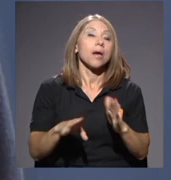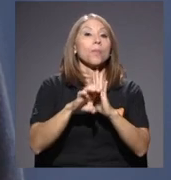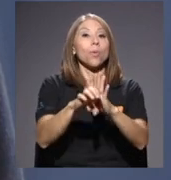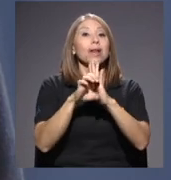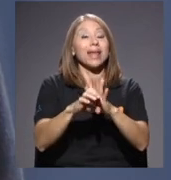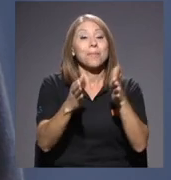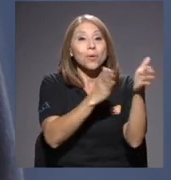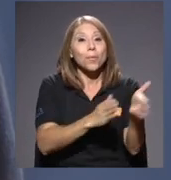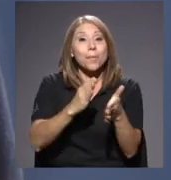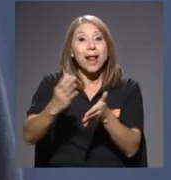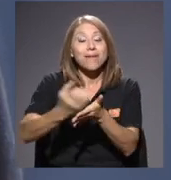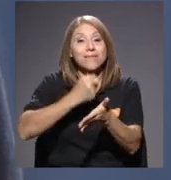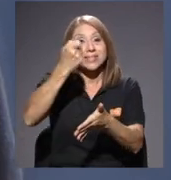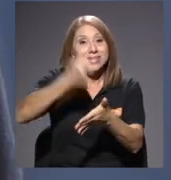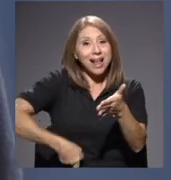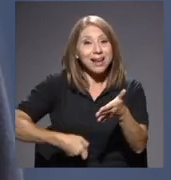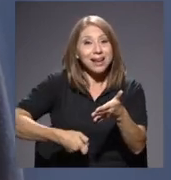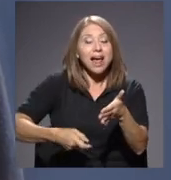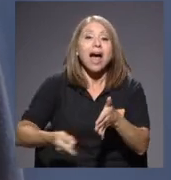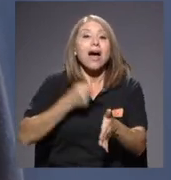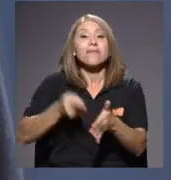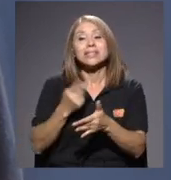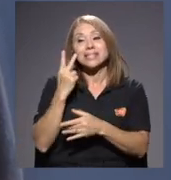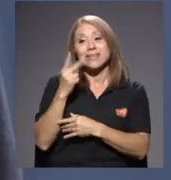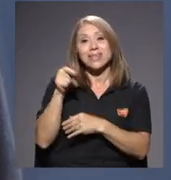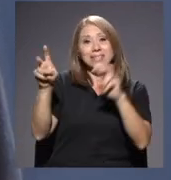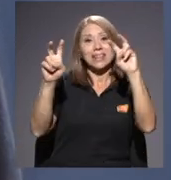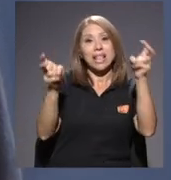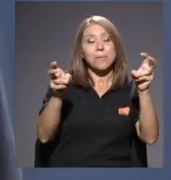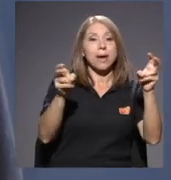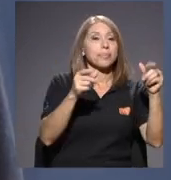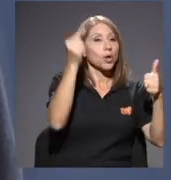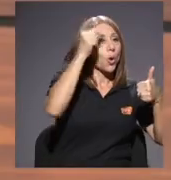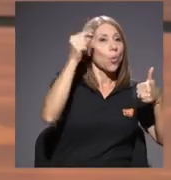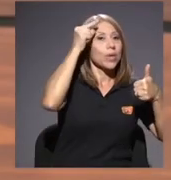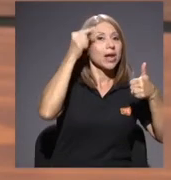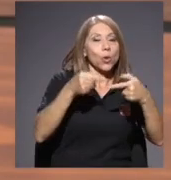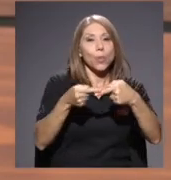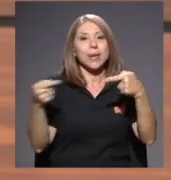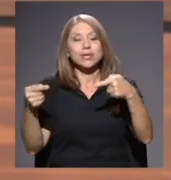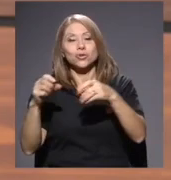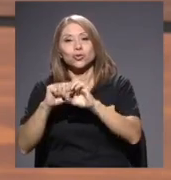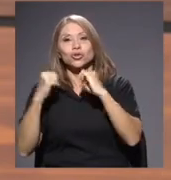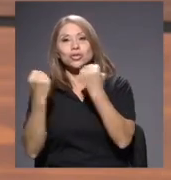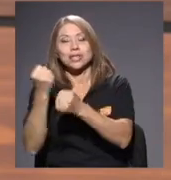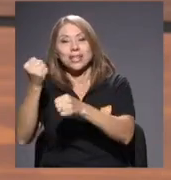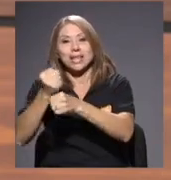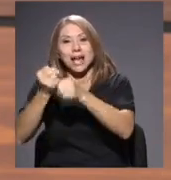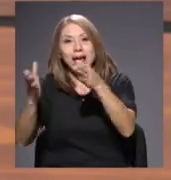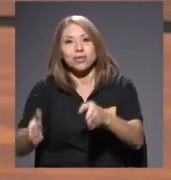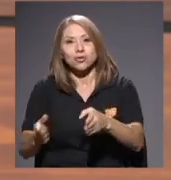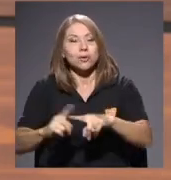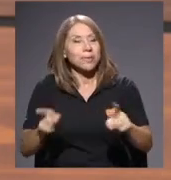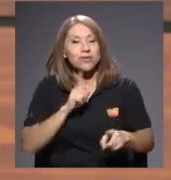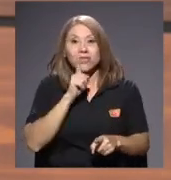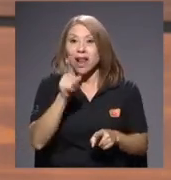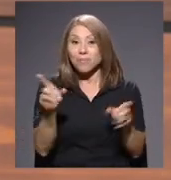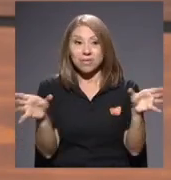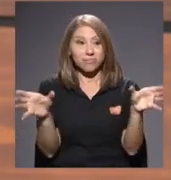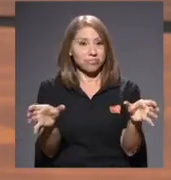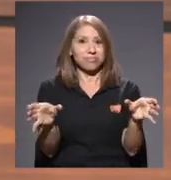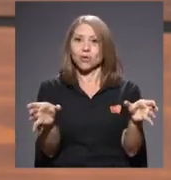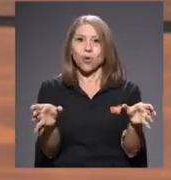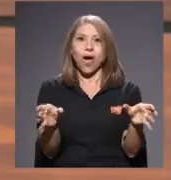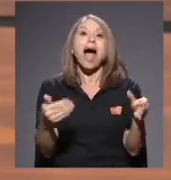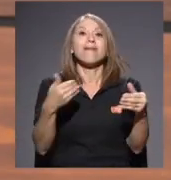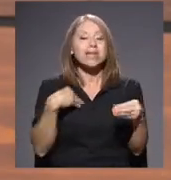ejemplo, a veces se ha tendido a polarizar este tema como un tema de gobierno versus sindicatos. La realidad es que había muchos más actores sobre la mesa. Yo personalmente creo